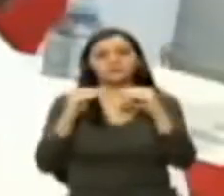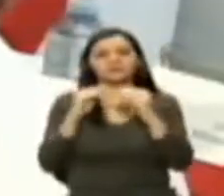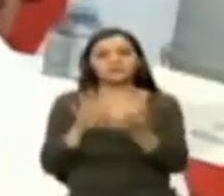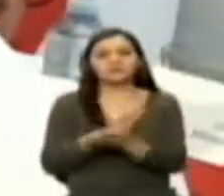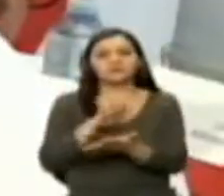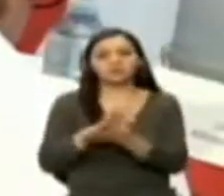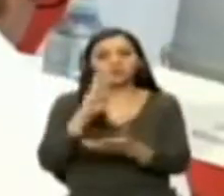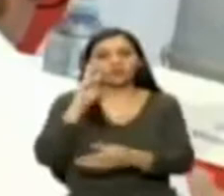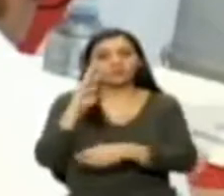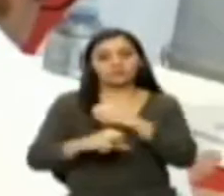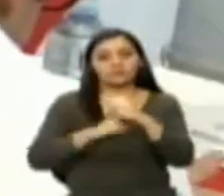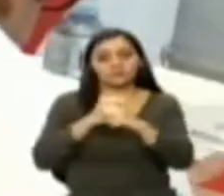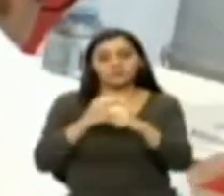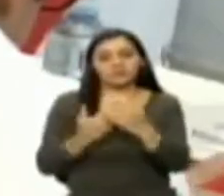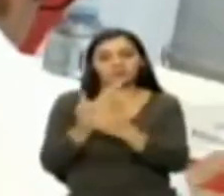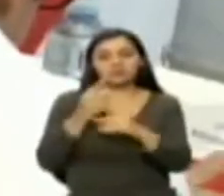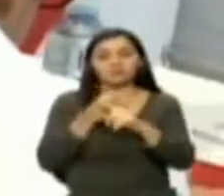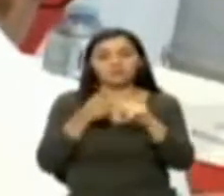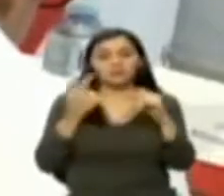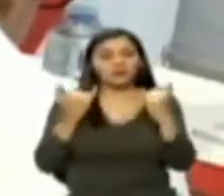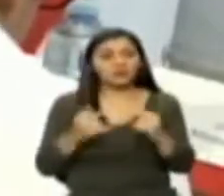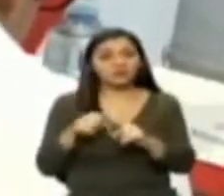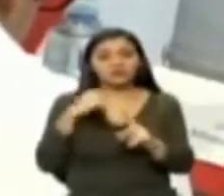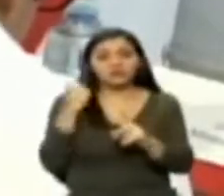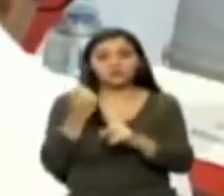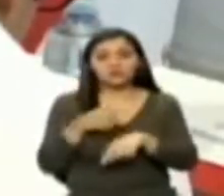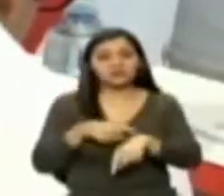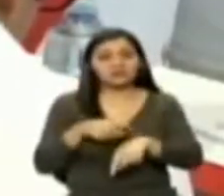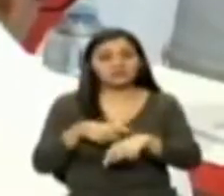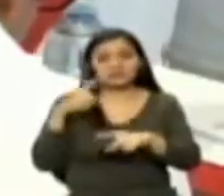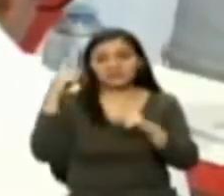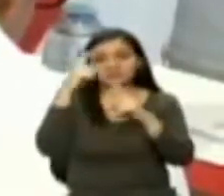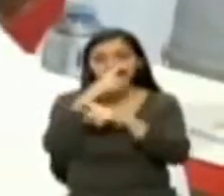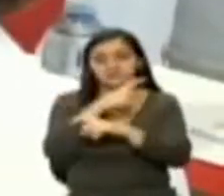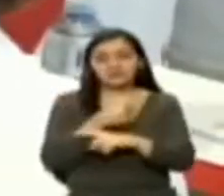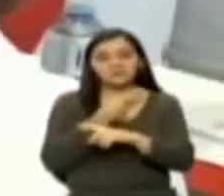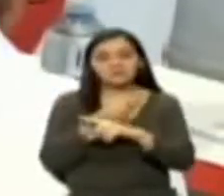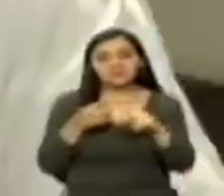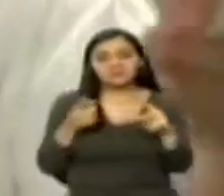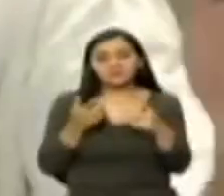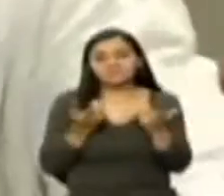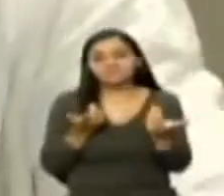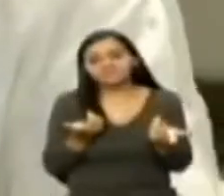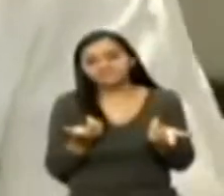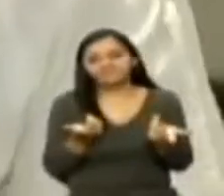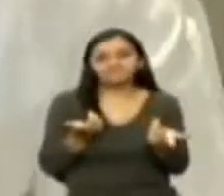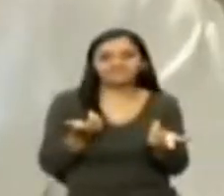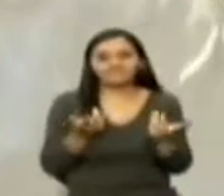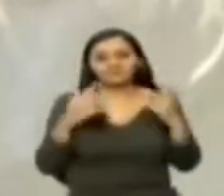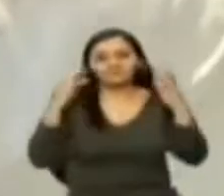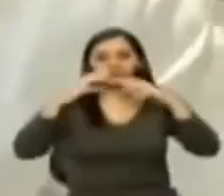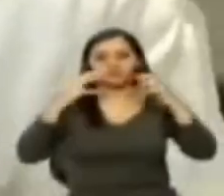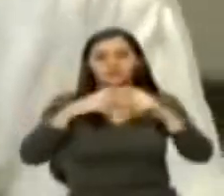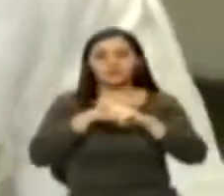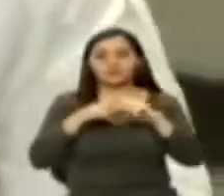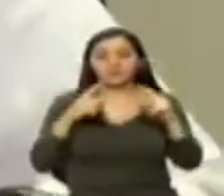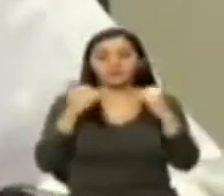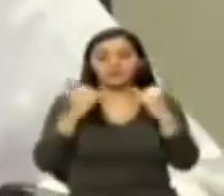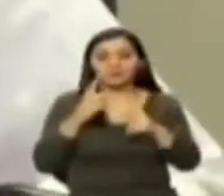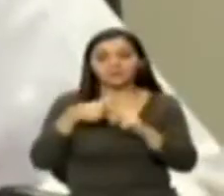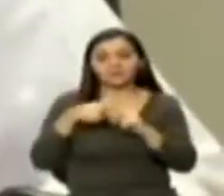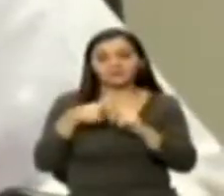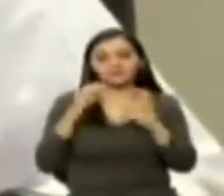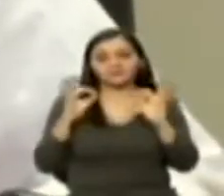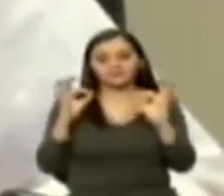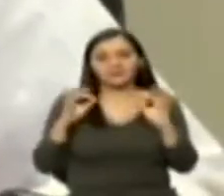milenio. Lastimosamente, las condiciones del tiempo no han sido tan ventajosas para nosotros. Bienvenido al programa y buenas tardes. Gracias. Buenas tardes a todas y